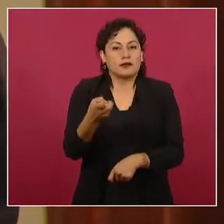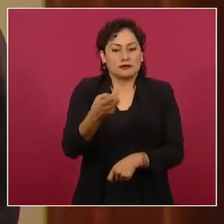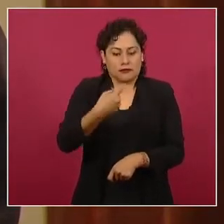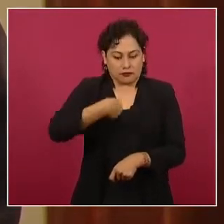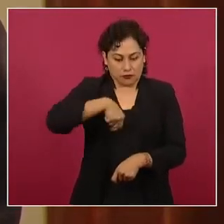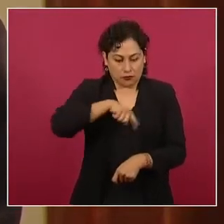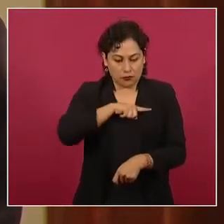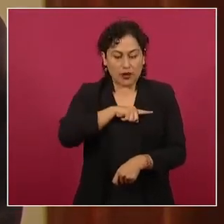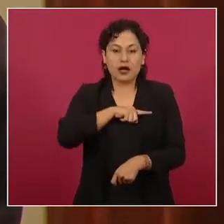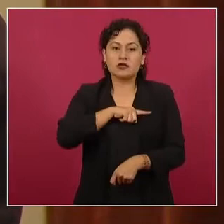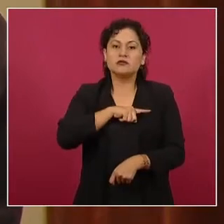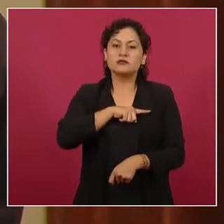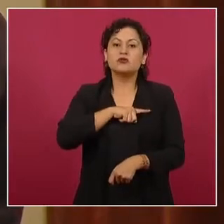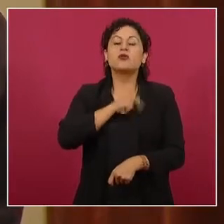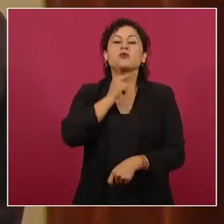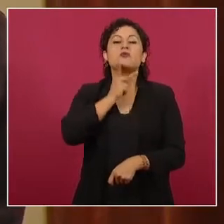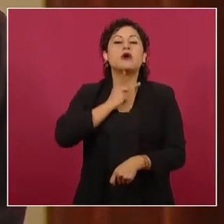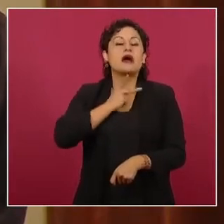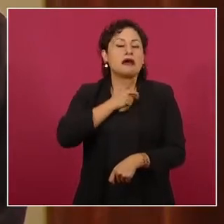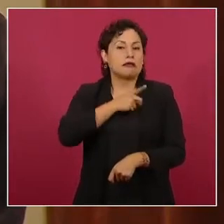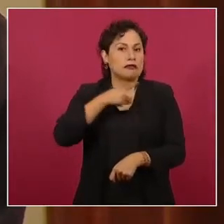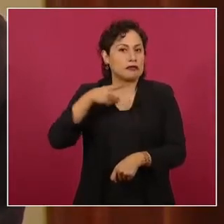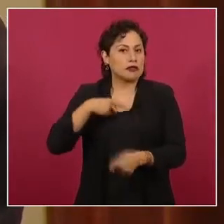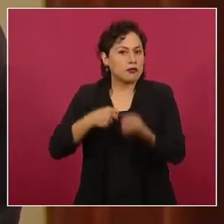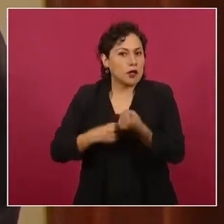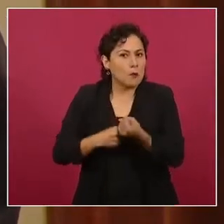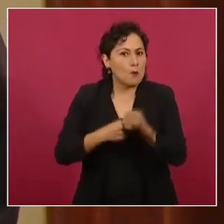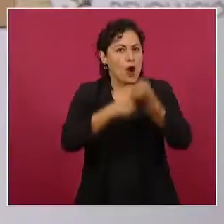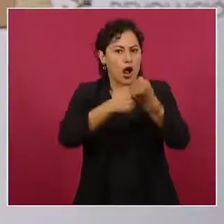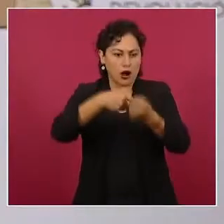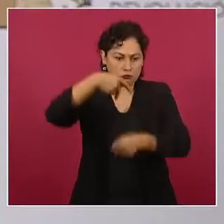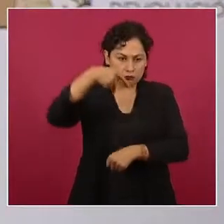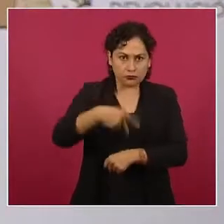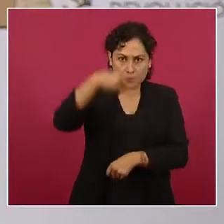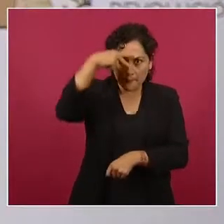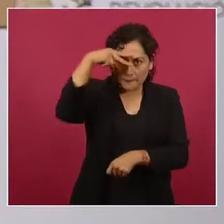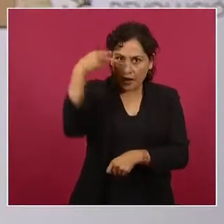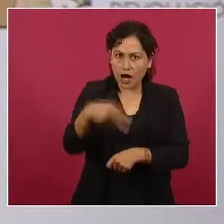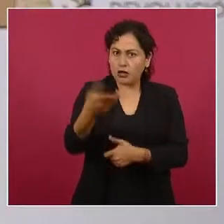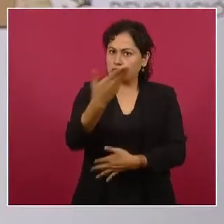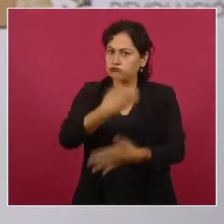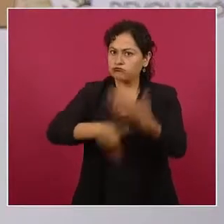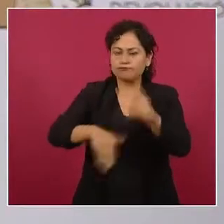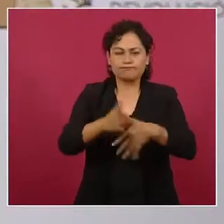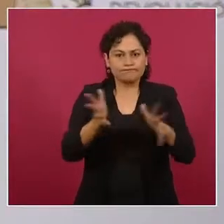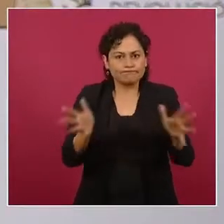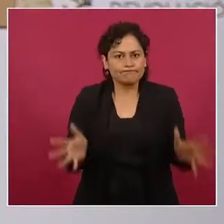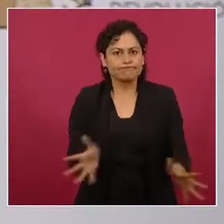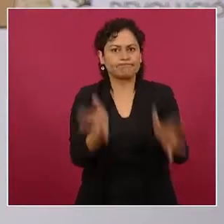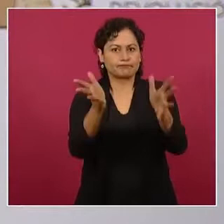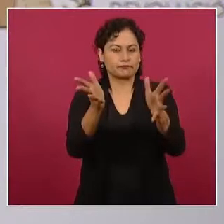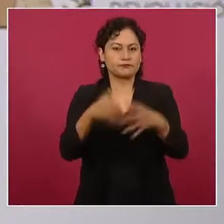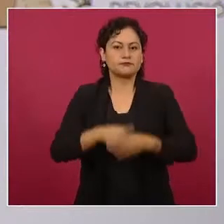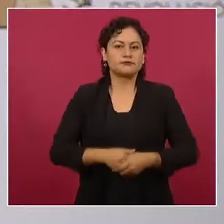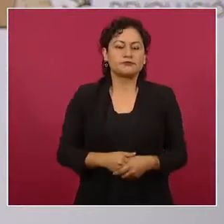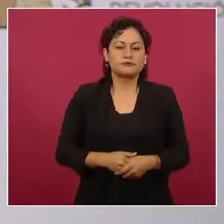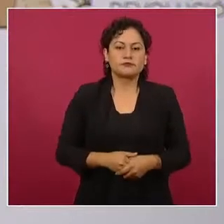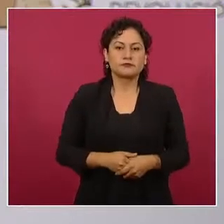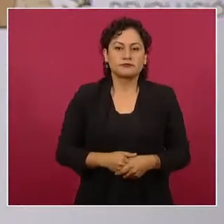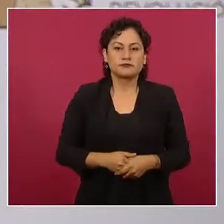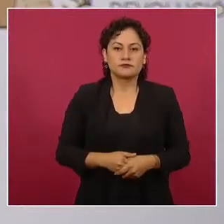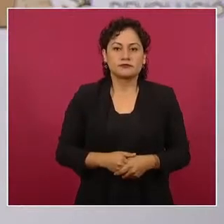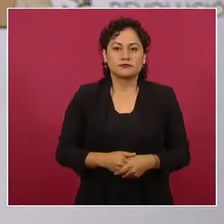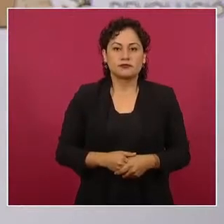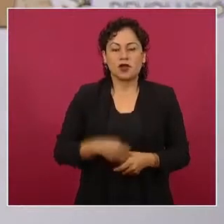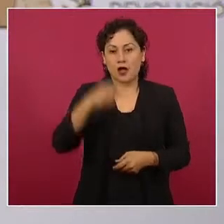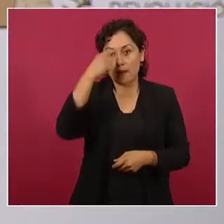desarrollo de México, la palanca de la prosperidad, la palanca también para buscar